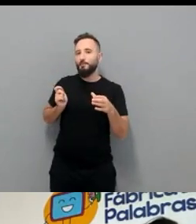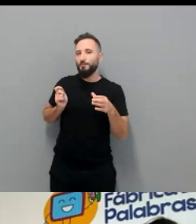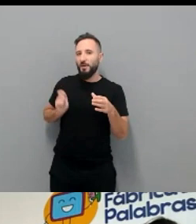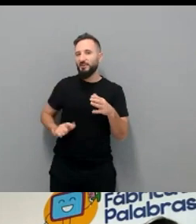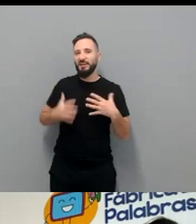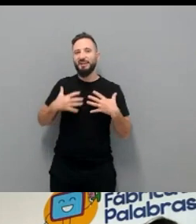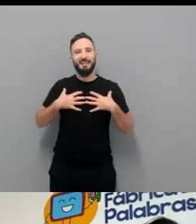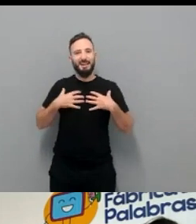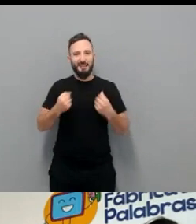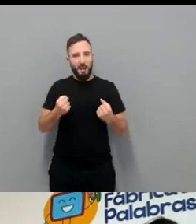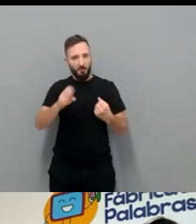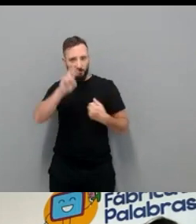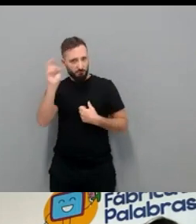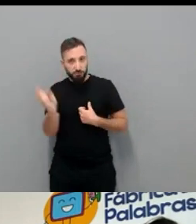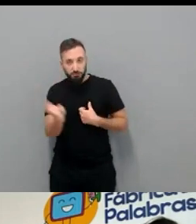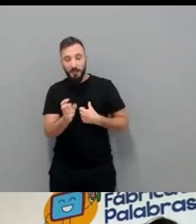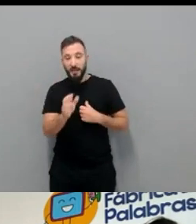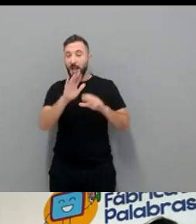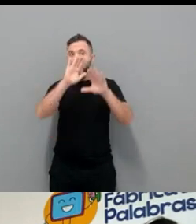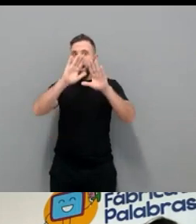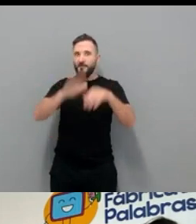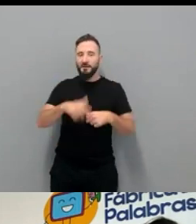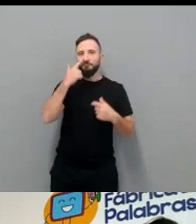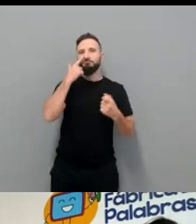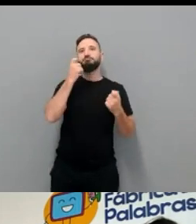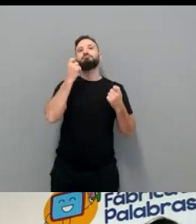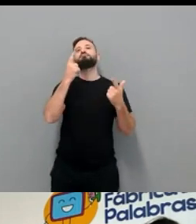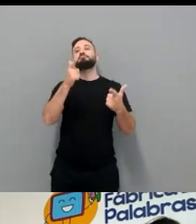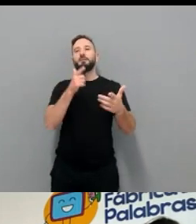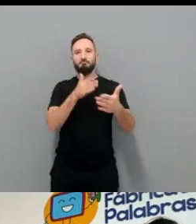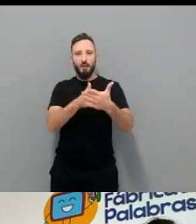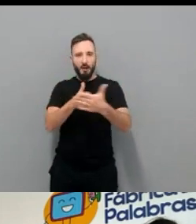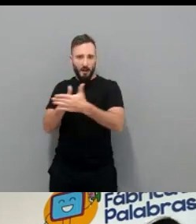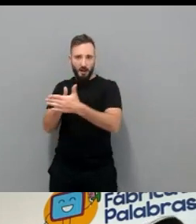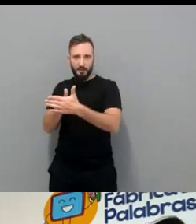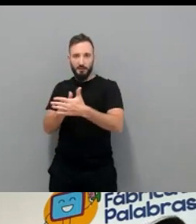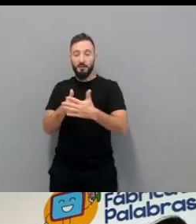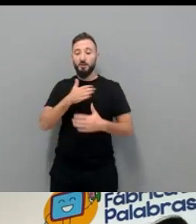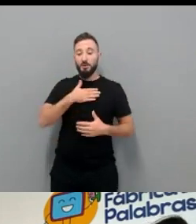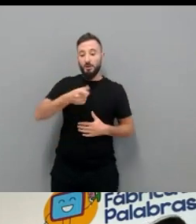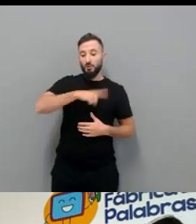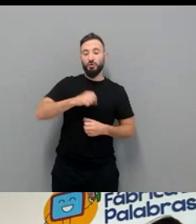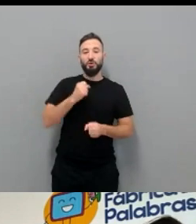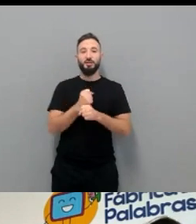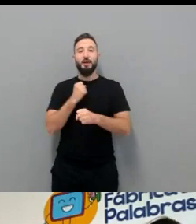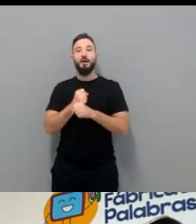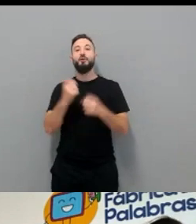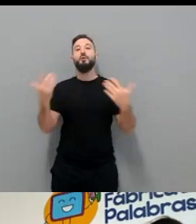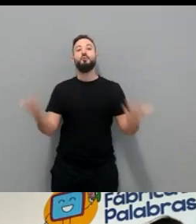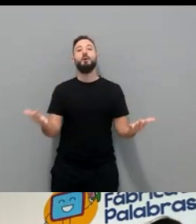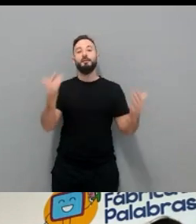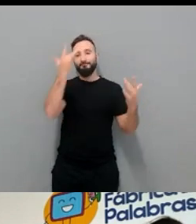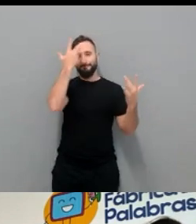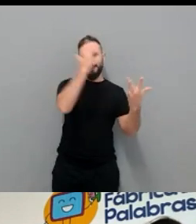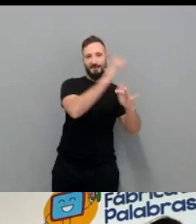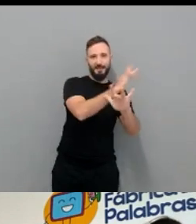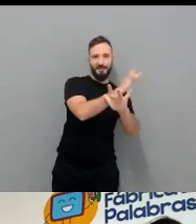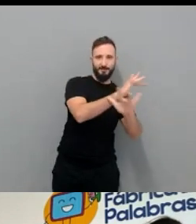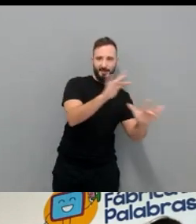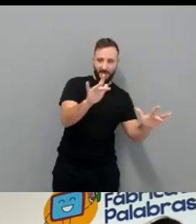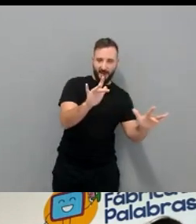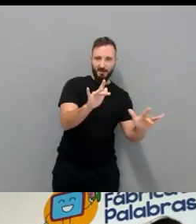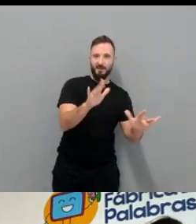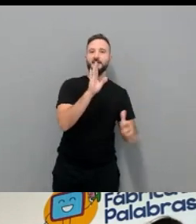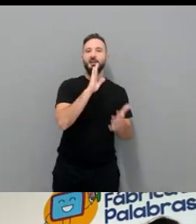sanitarios que sean, pues nos encontramos con esta barrera. Yo creo que por un lado tenemos esa labor de sensibilizar, ¿no? Y eso que comentabais